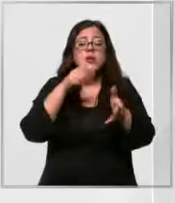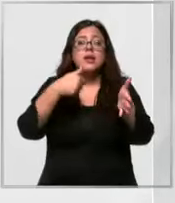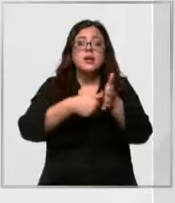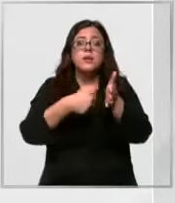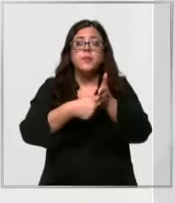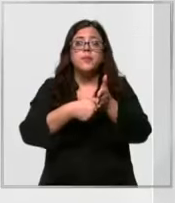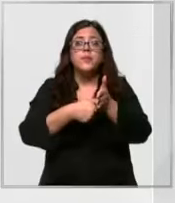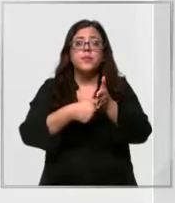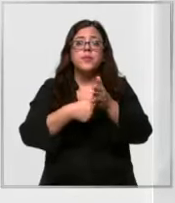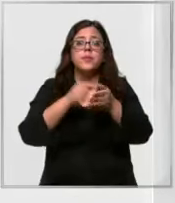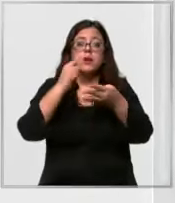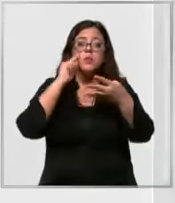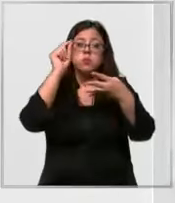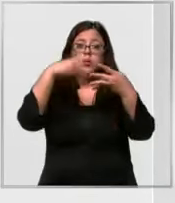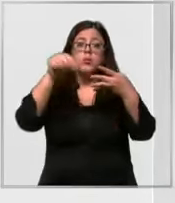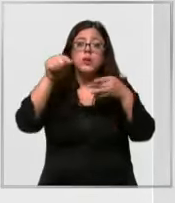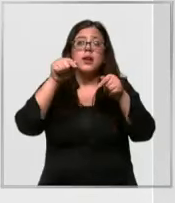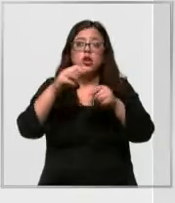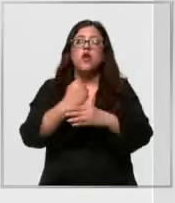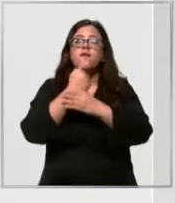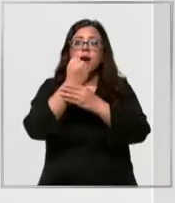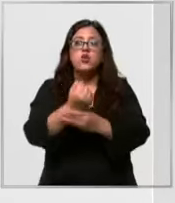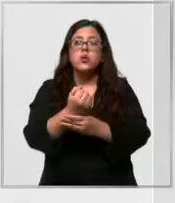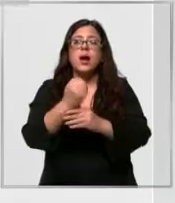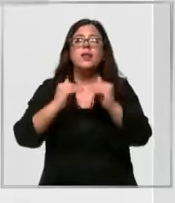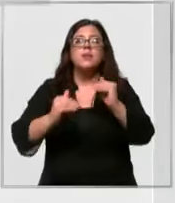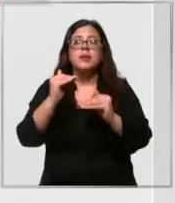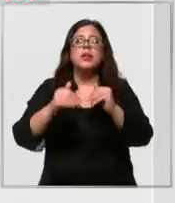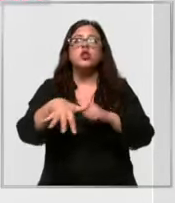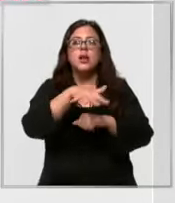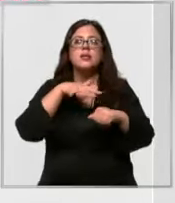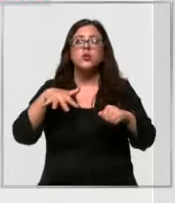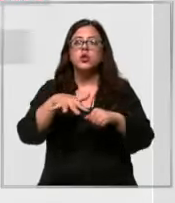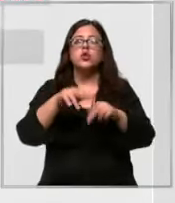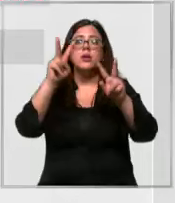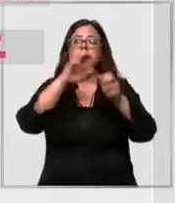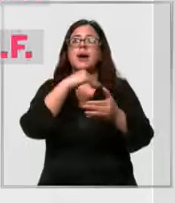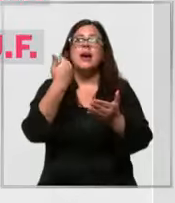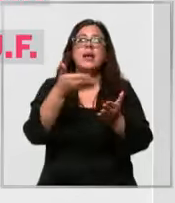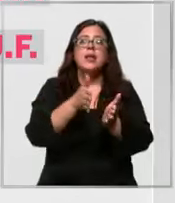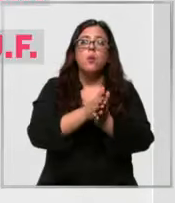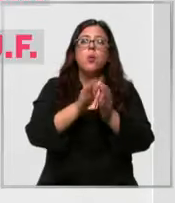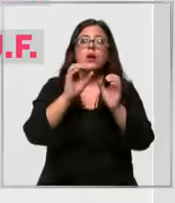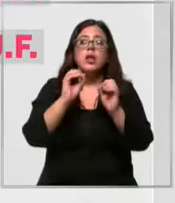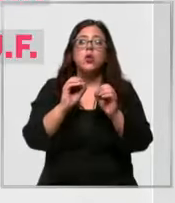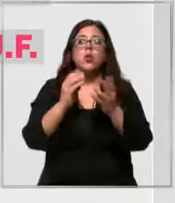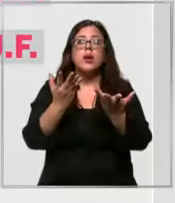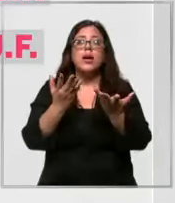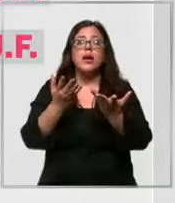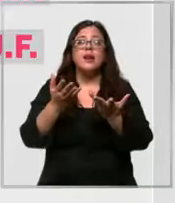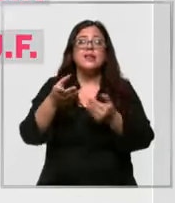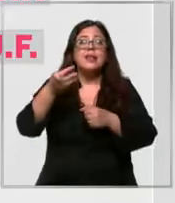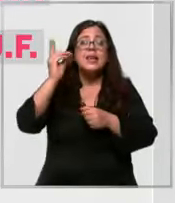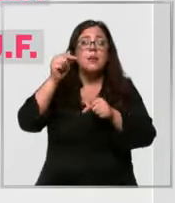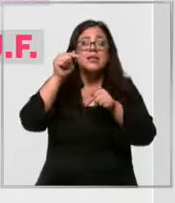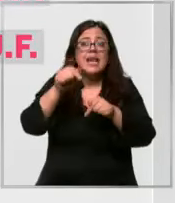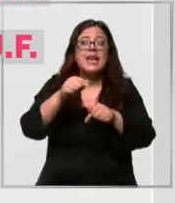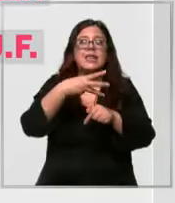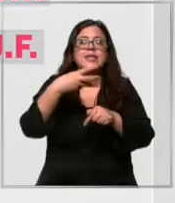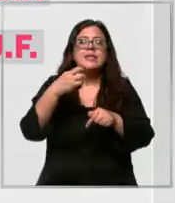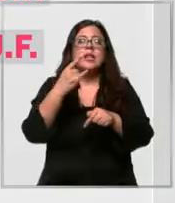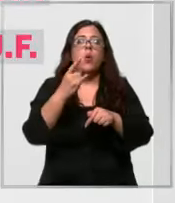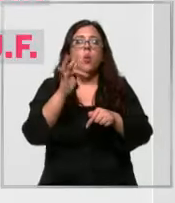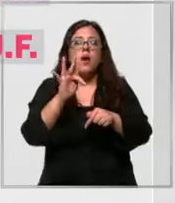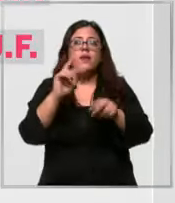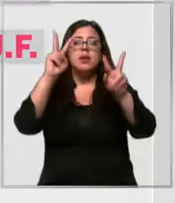en calidad vigente, este cubrirá una parte importante según las consecuencias. En el caso de muerte o de incapacidad permanente total, el monto a cubrir es de 300 UF,